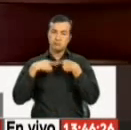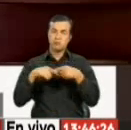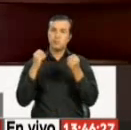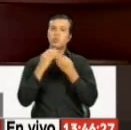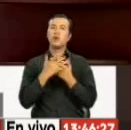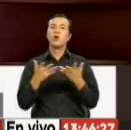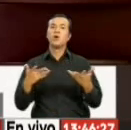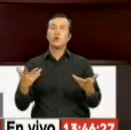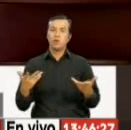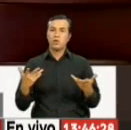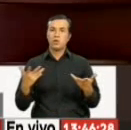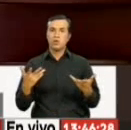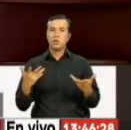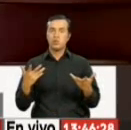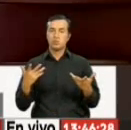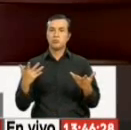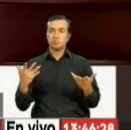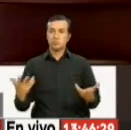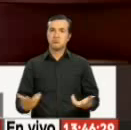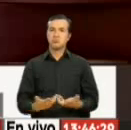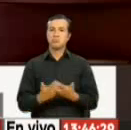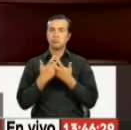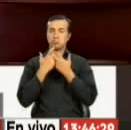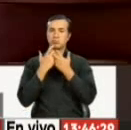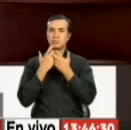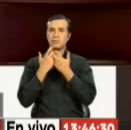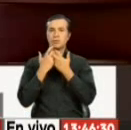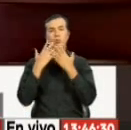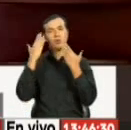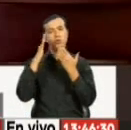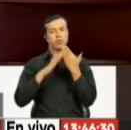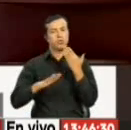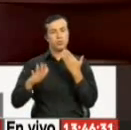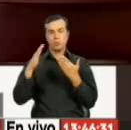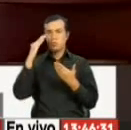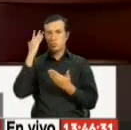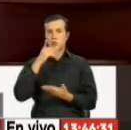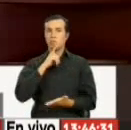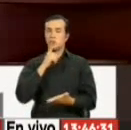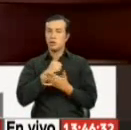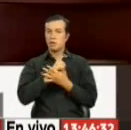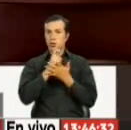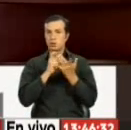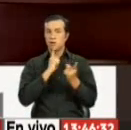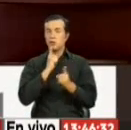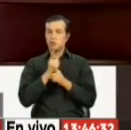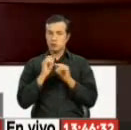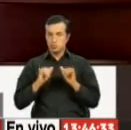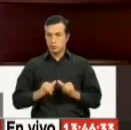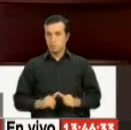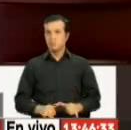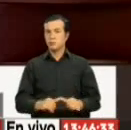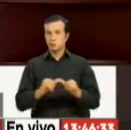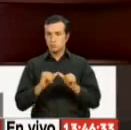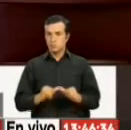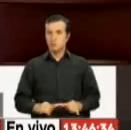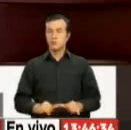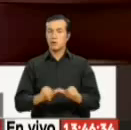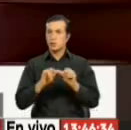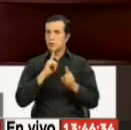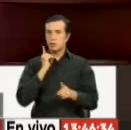una recomposición del terreno político y la necesidad de construir con el